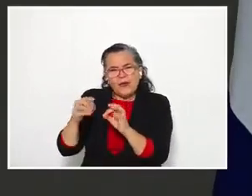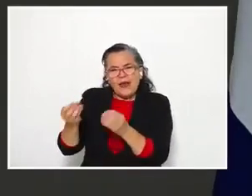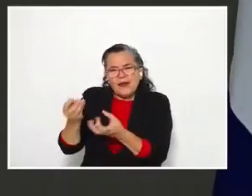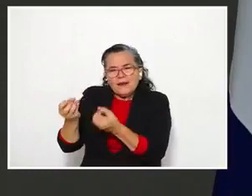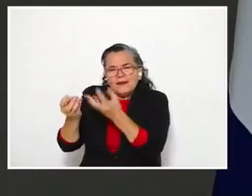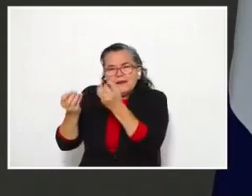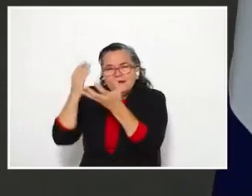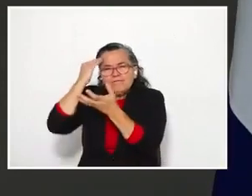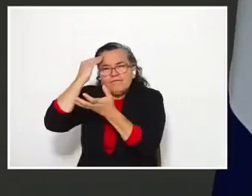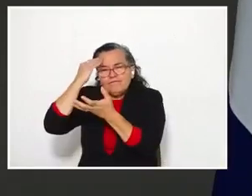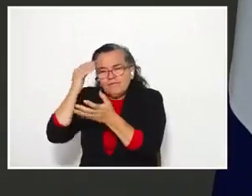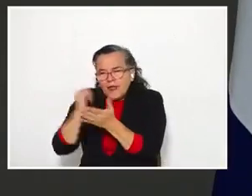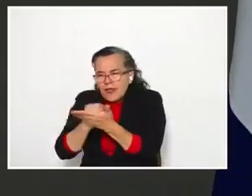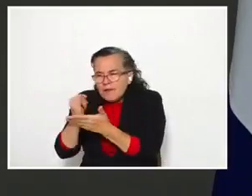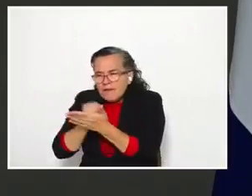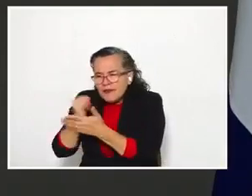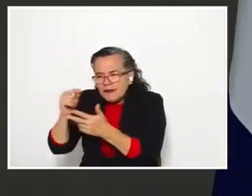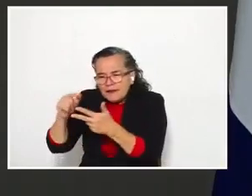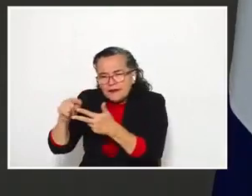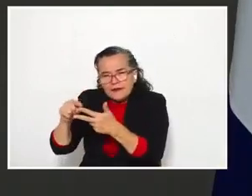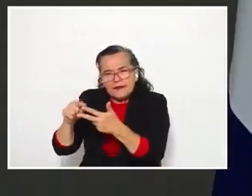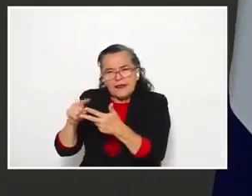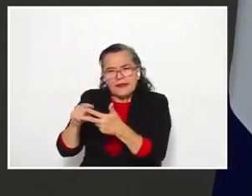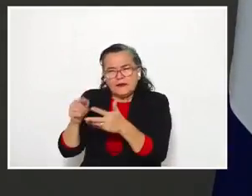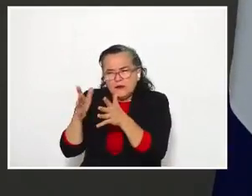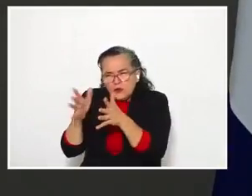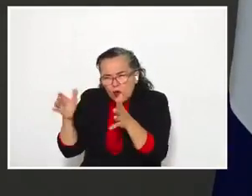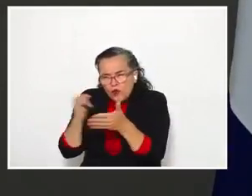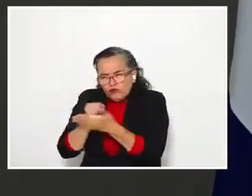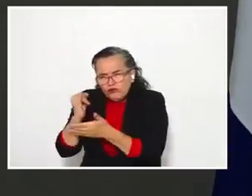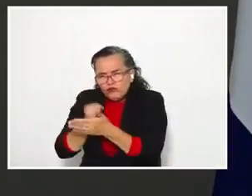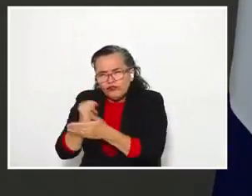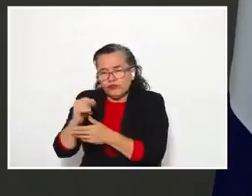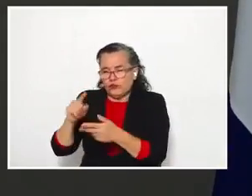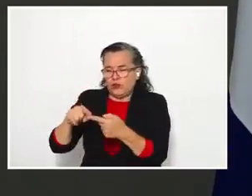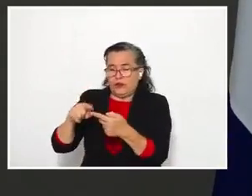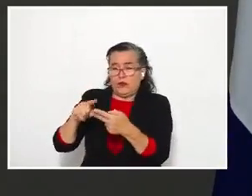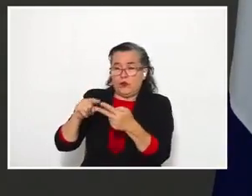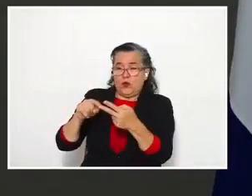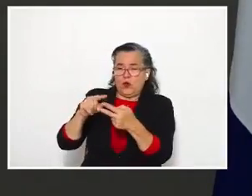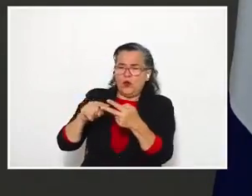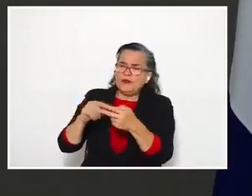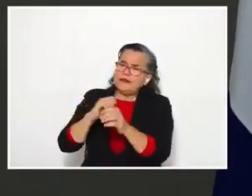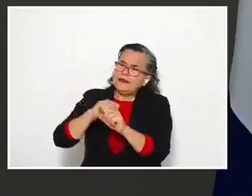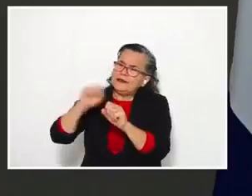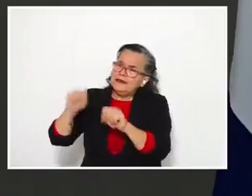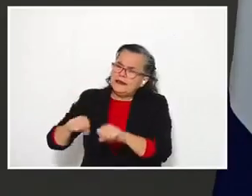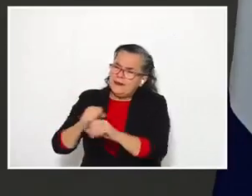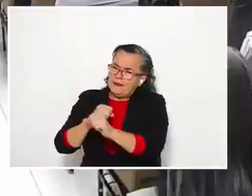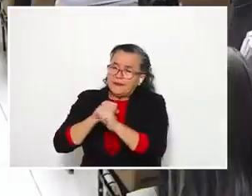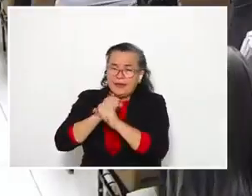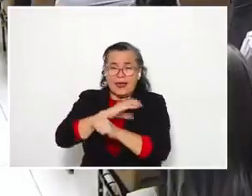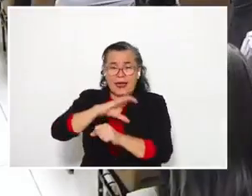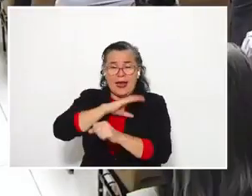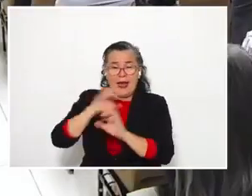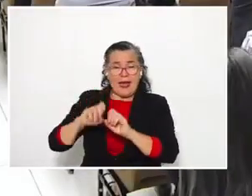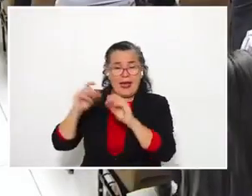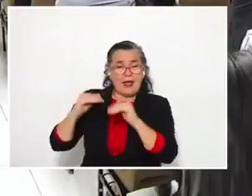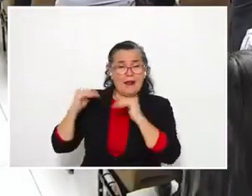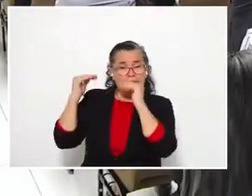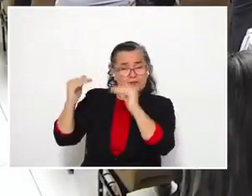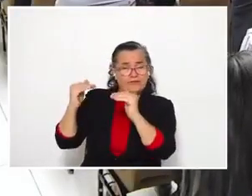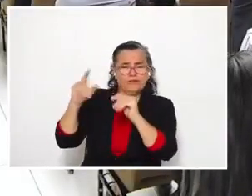conocimiento, a la investigación en el sentido más amplio. Un sistema de aseguramiento de calidad de la educación